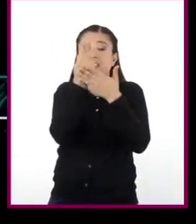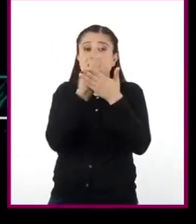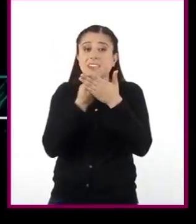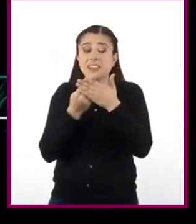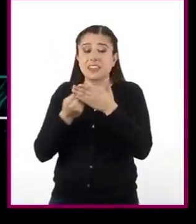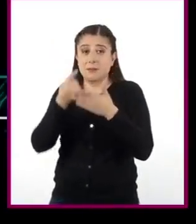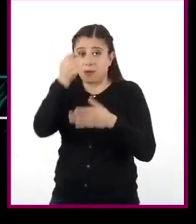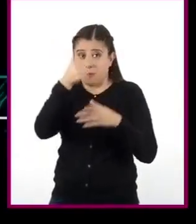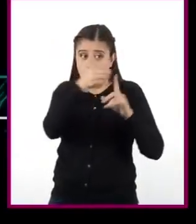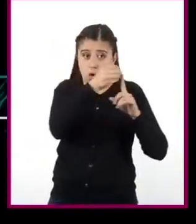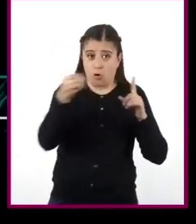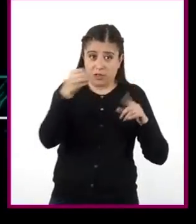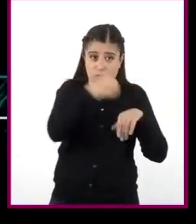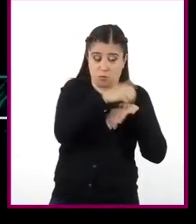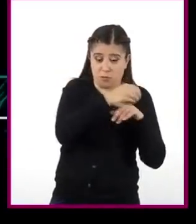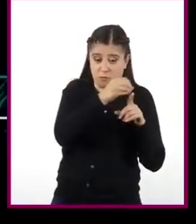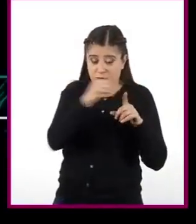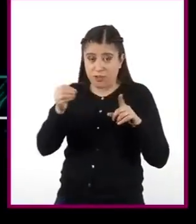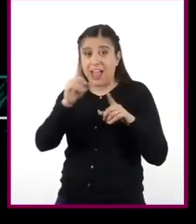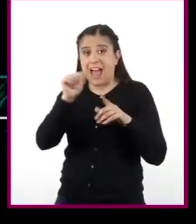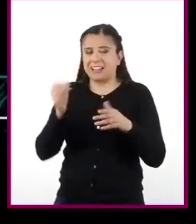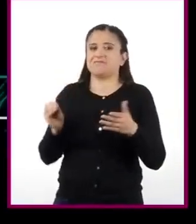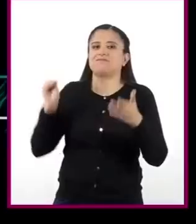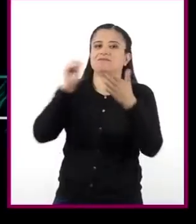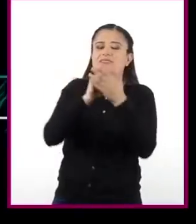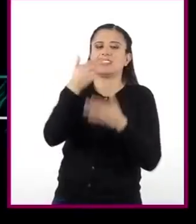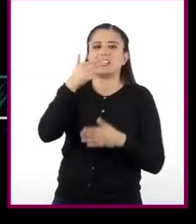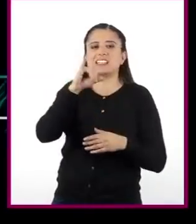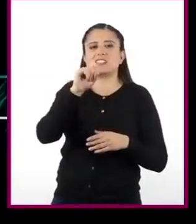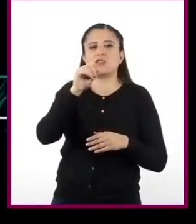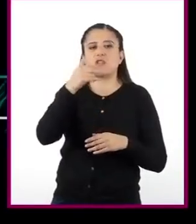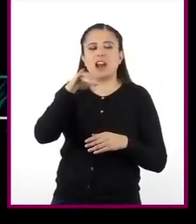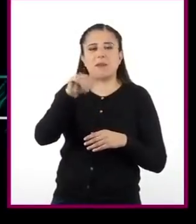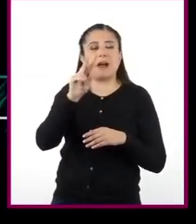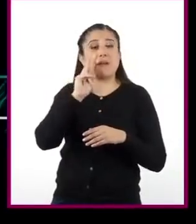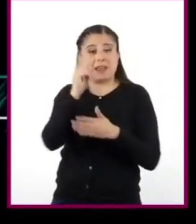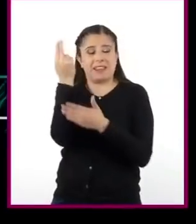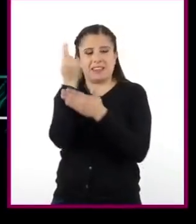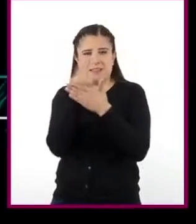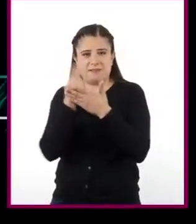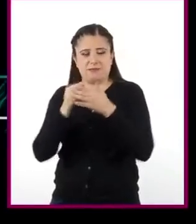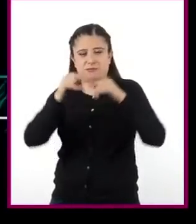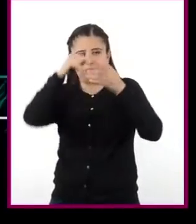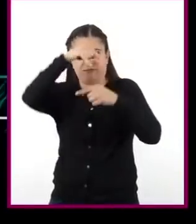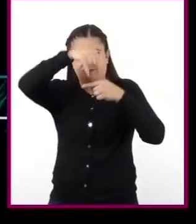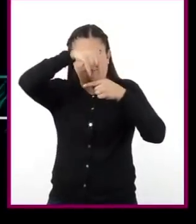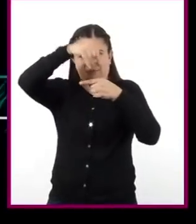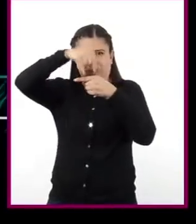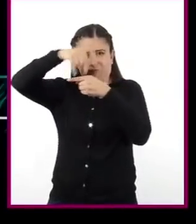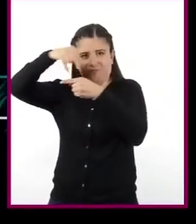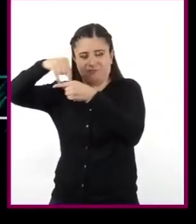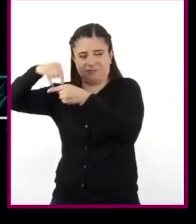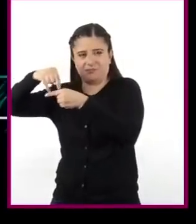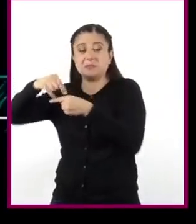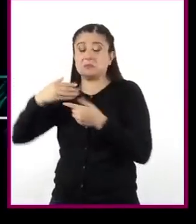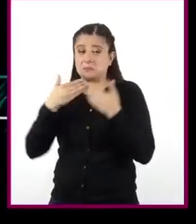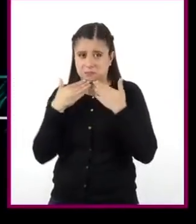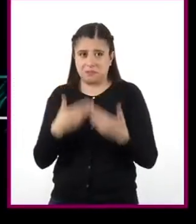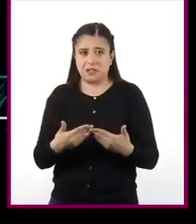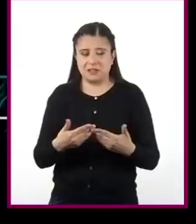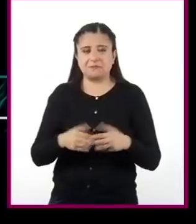resultados en lo que conocemos como un histograma, que es como este diagrama de barras o de rectángulos, ¿verdad? Así